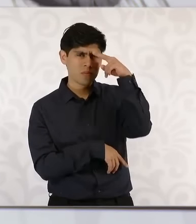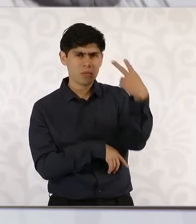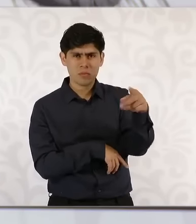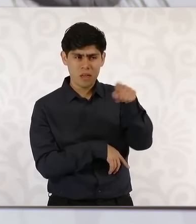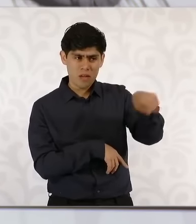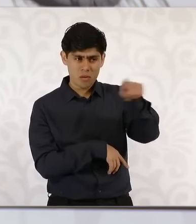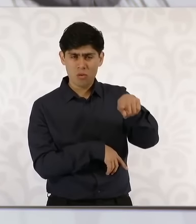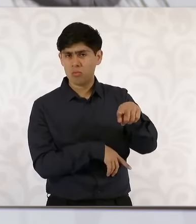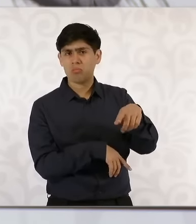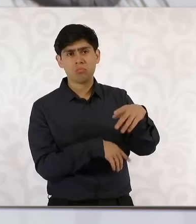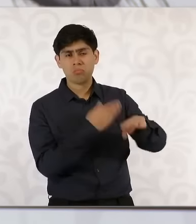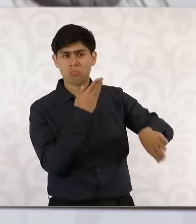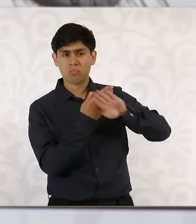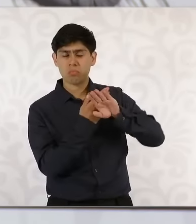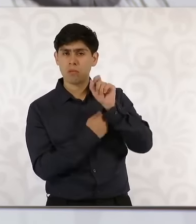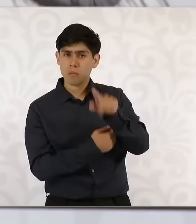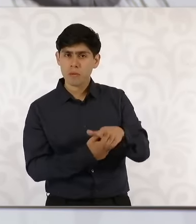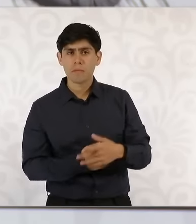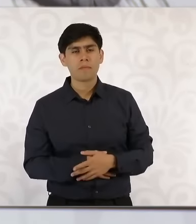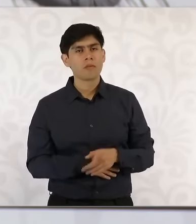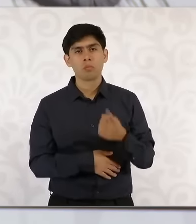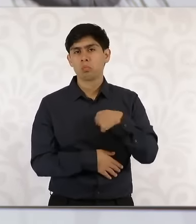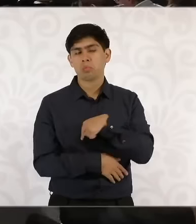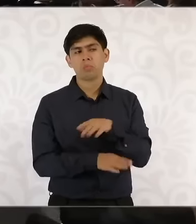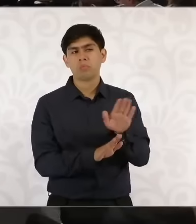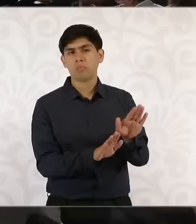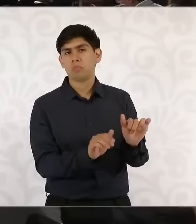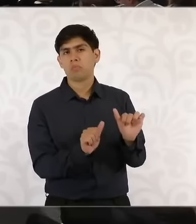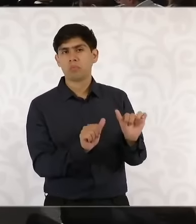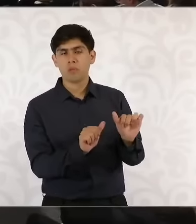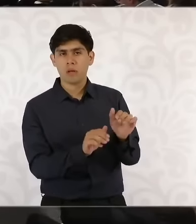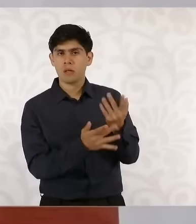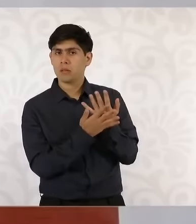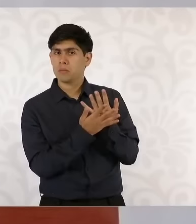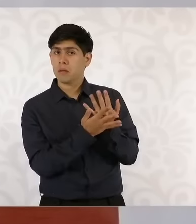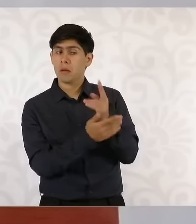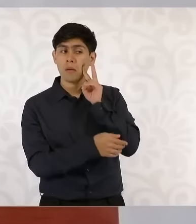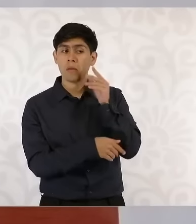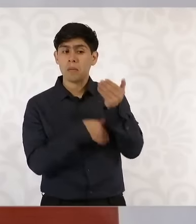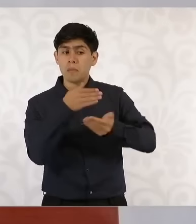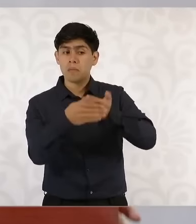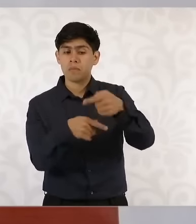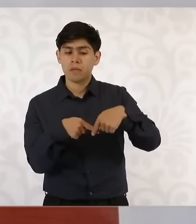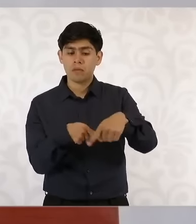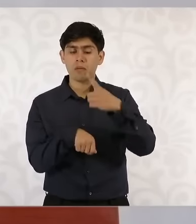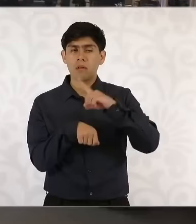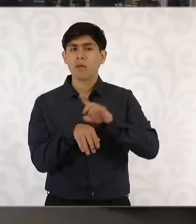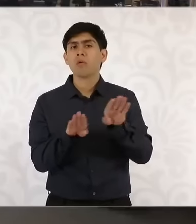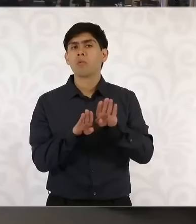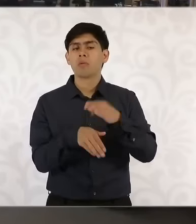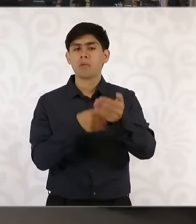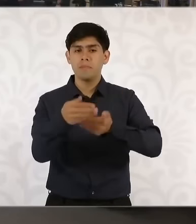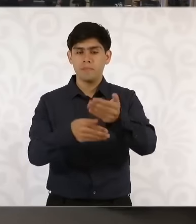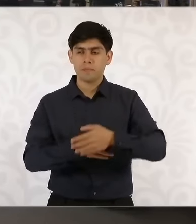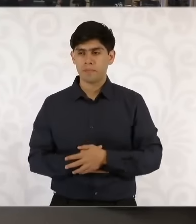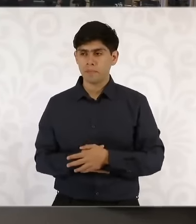Entonces, no caer en la provocación. Vamos a ver cómo se desarrolla estos días. Sobre esta imagen que